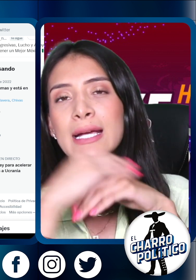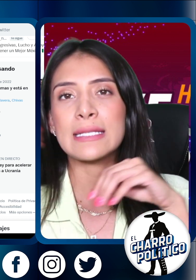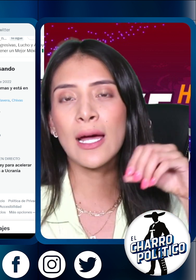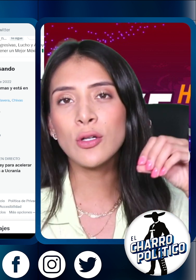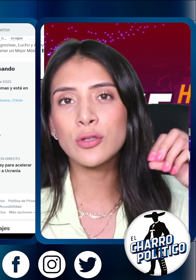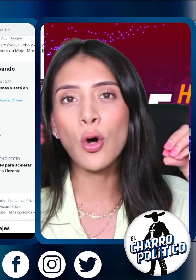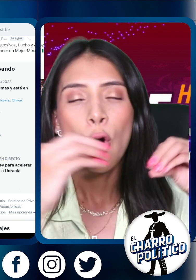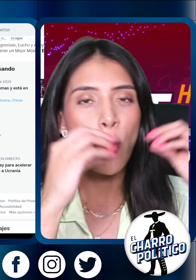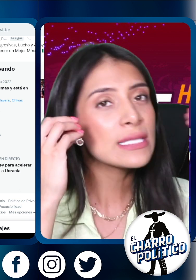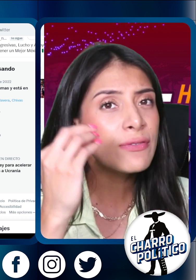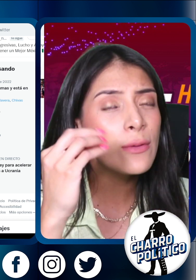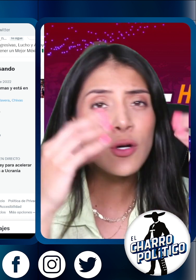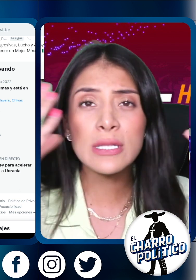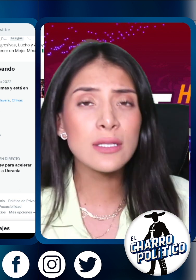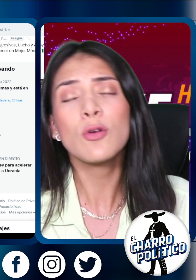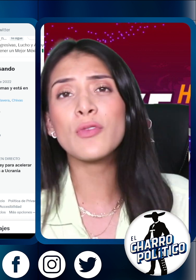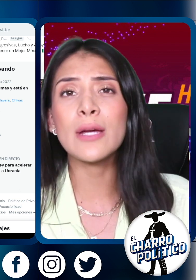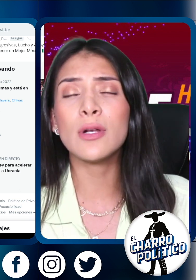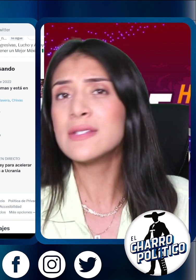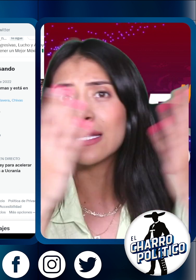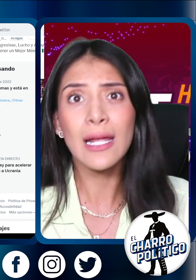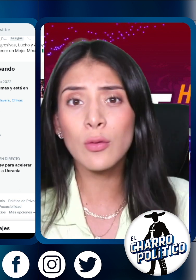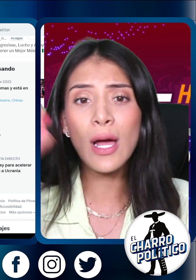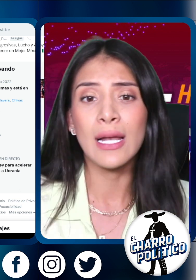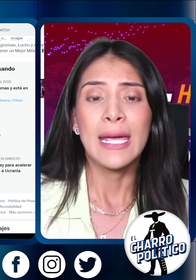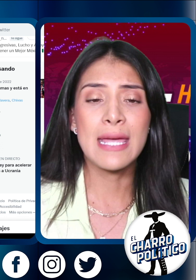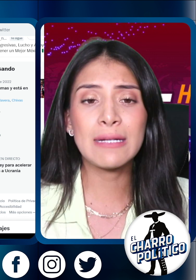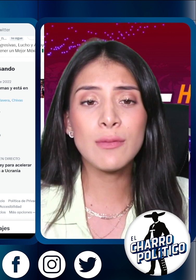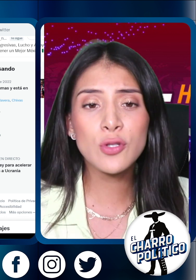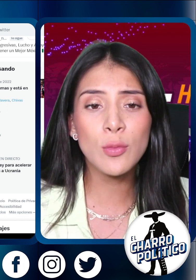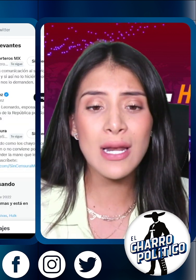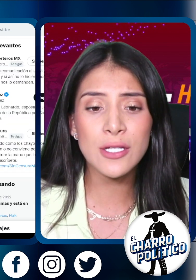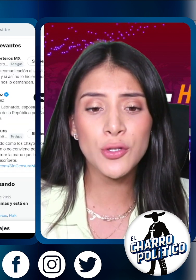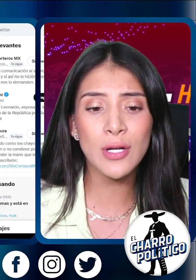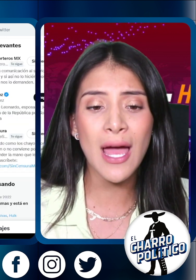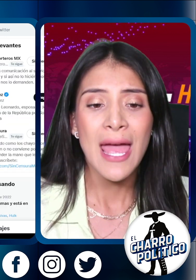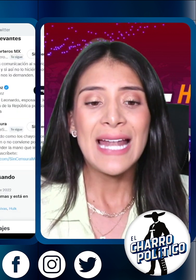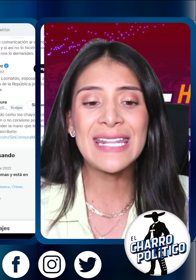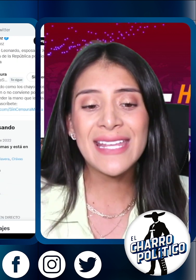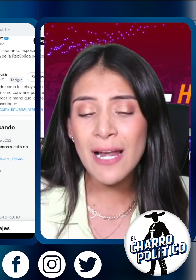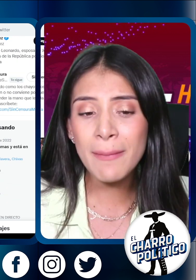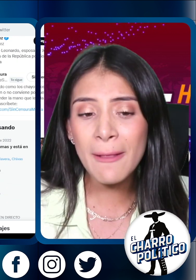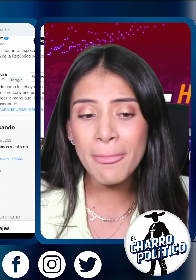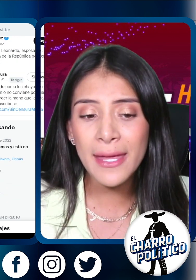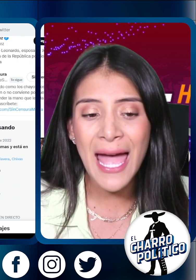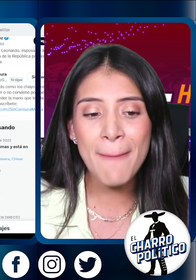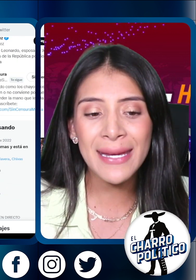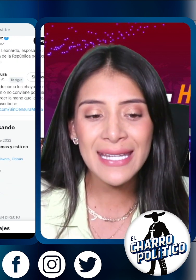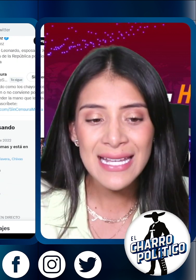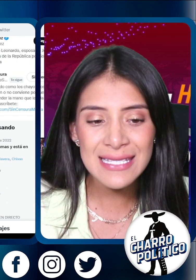y castigar otro. O estás a favor o estás en contra de la violencia, tal cual. Y aquí vemos cómo la señora